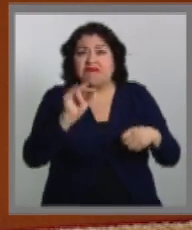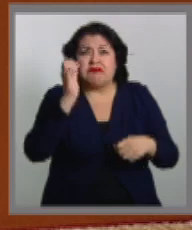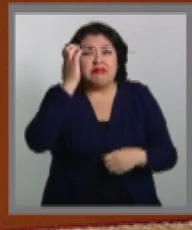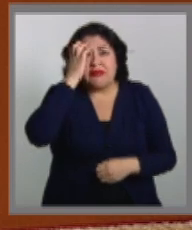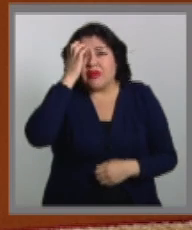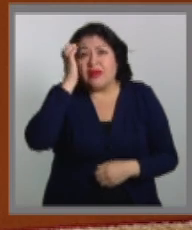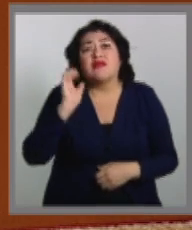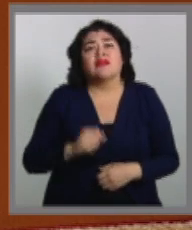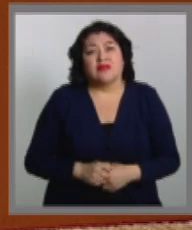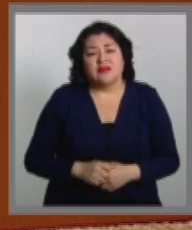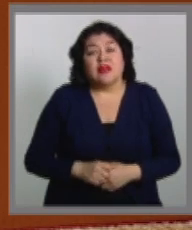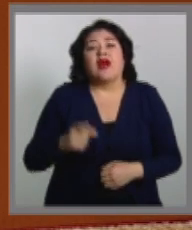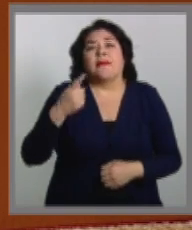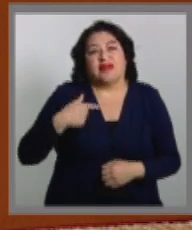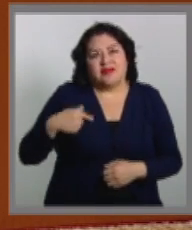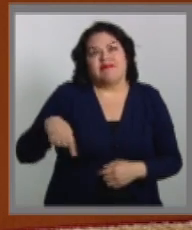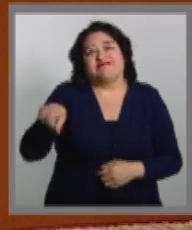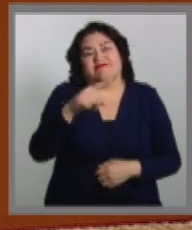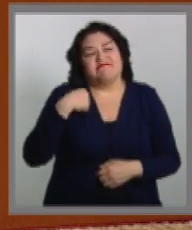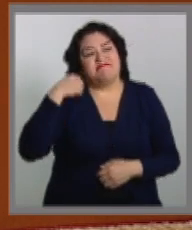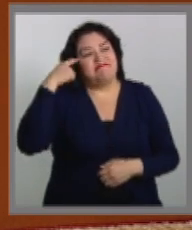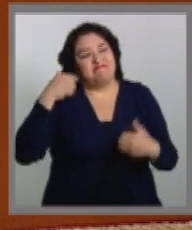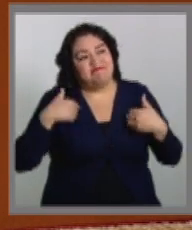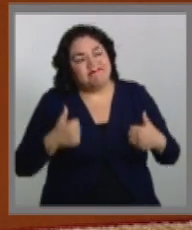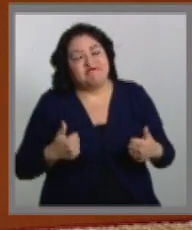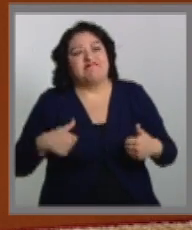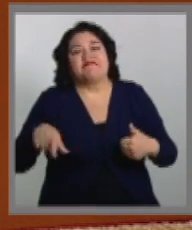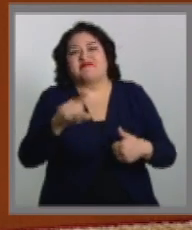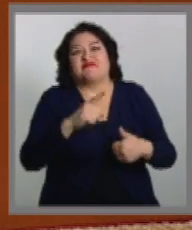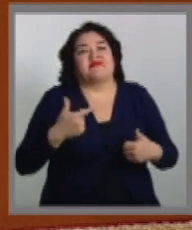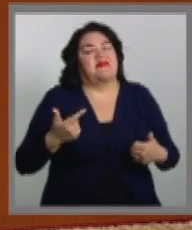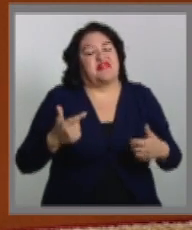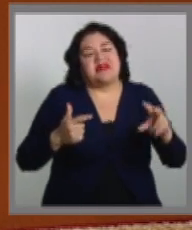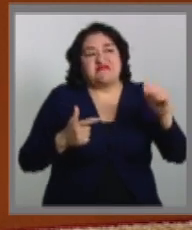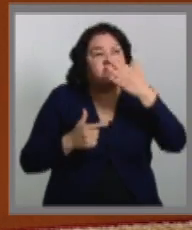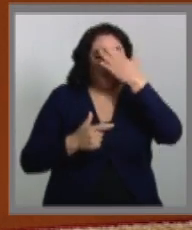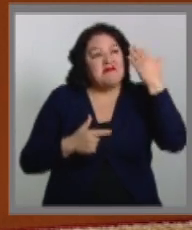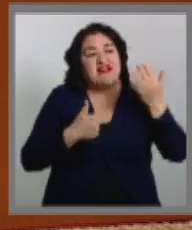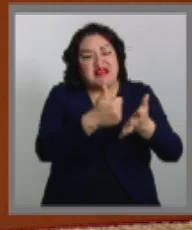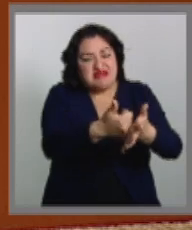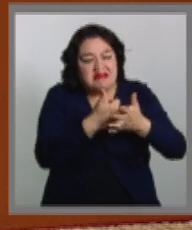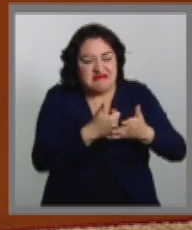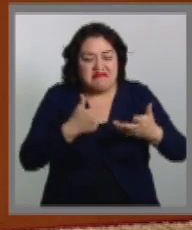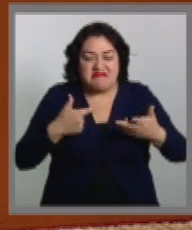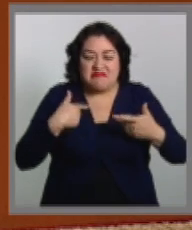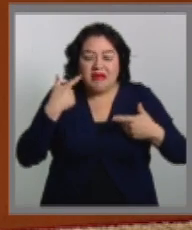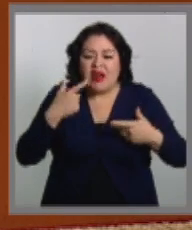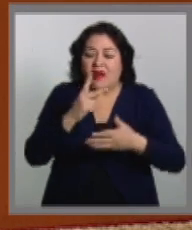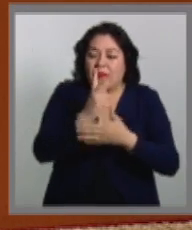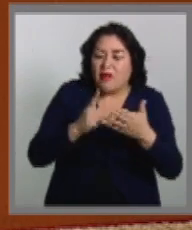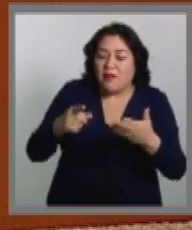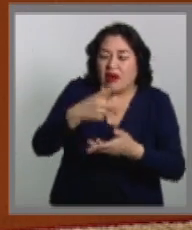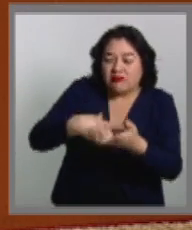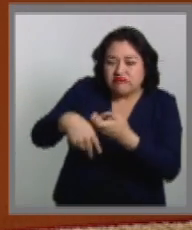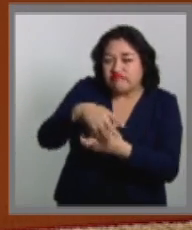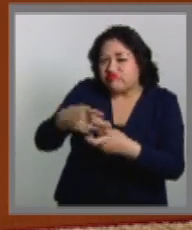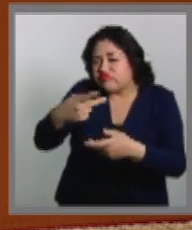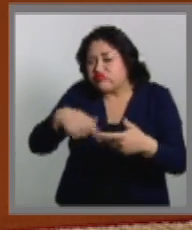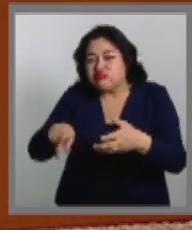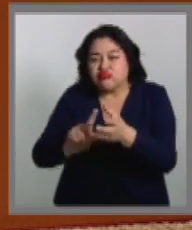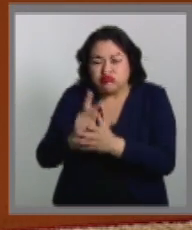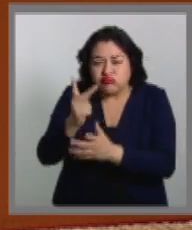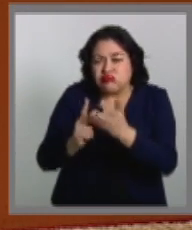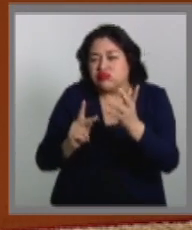impide su reconocimiento y consolidación. Obvio, si se ignora cómo se fomenta y se impulsa, se